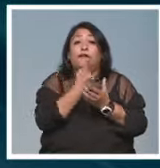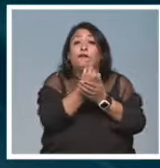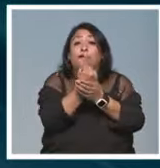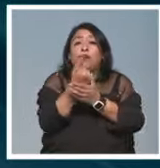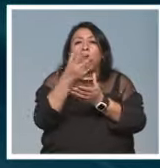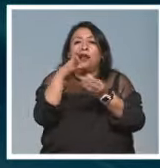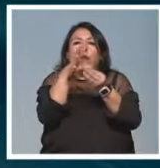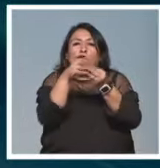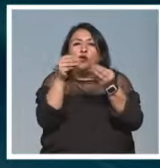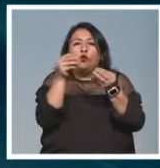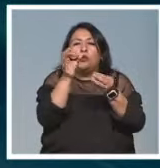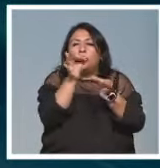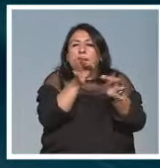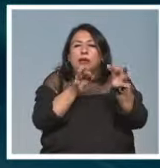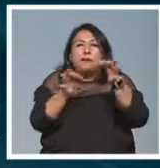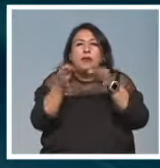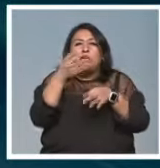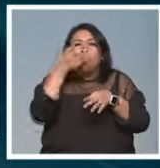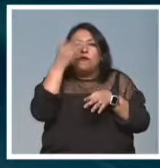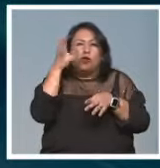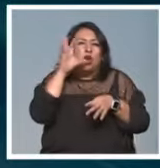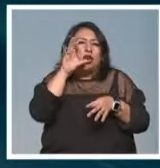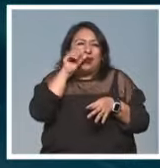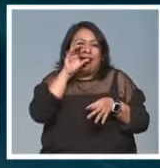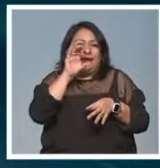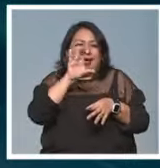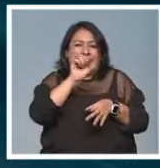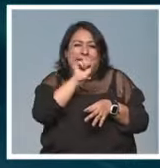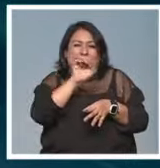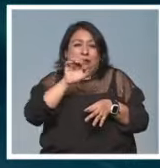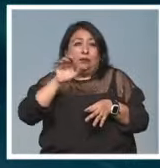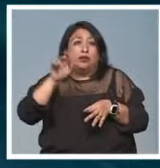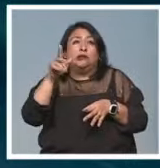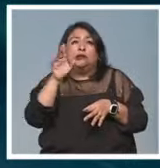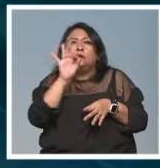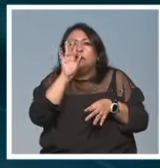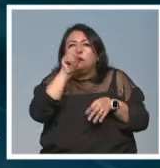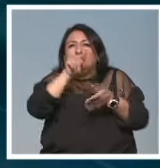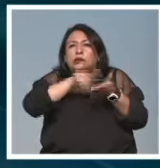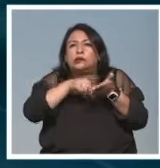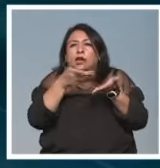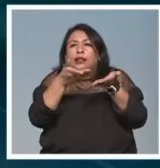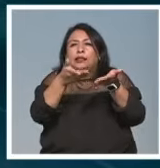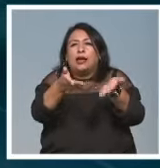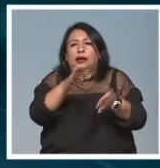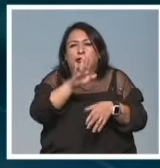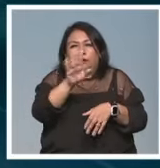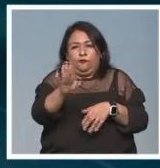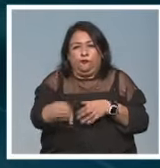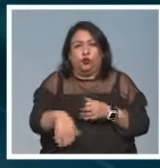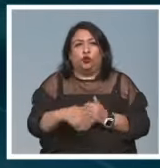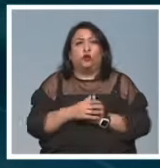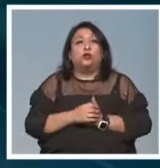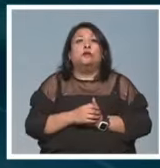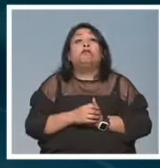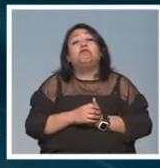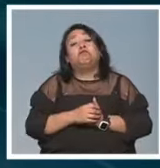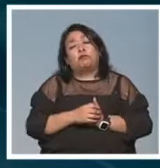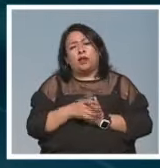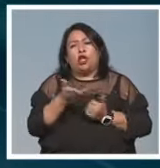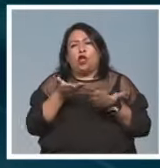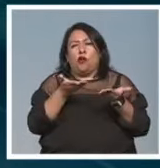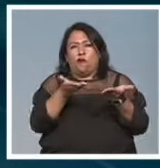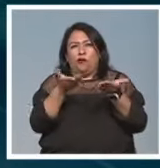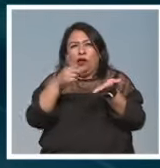frutas, semillas y flor de cempasúchil, una combinación que quizás siempre encontramos en los altares de difuntos. Si bien en las